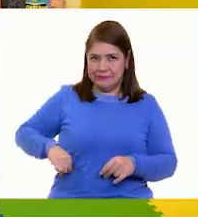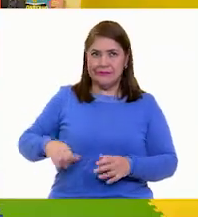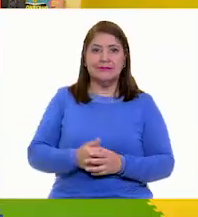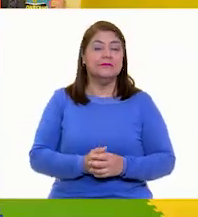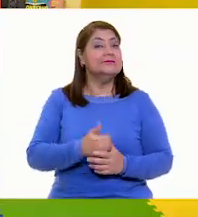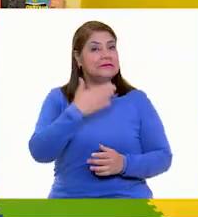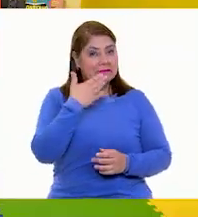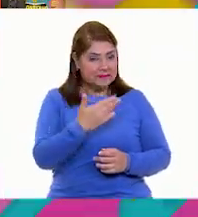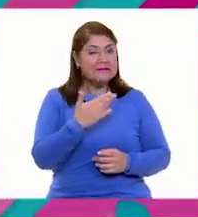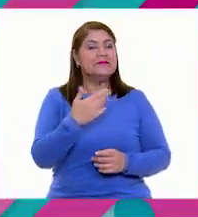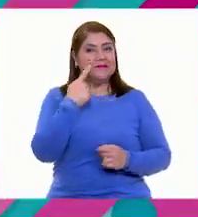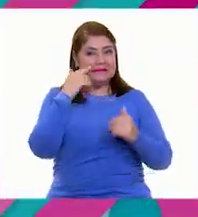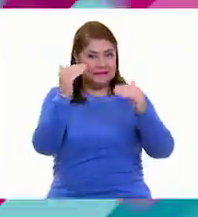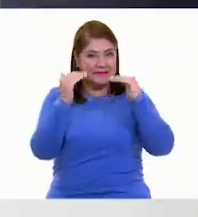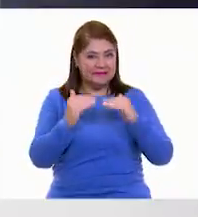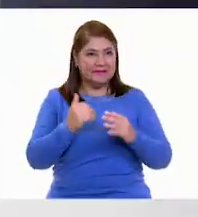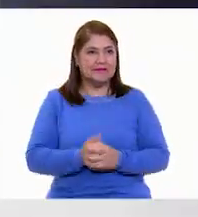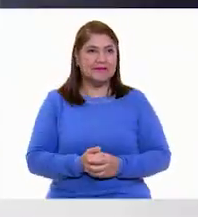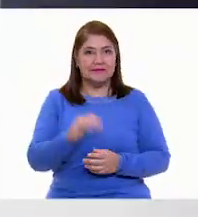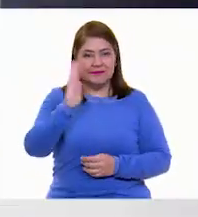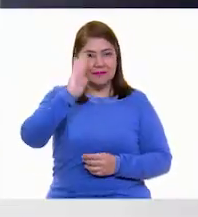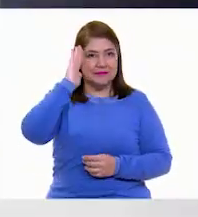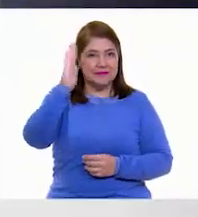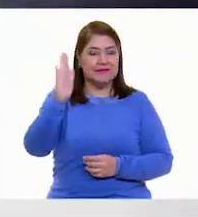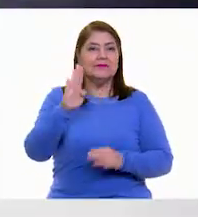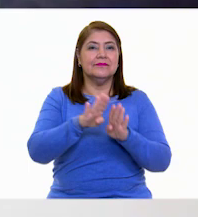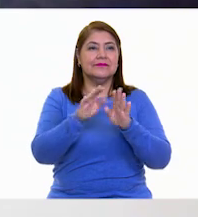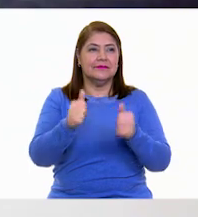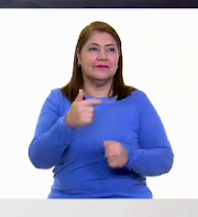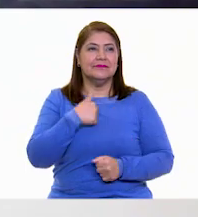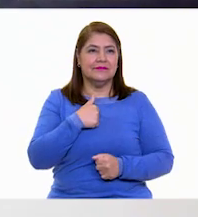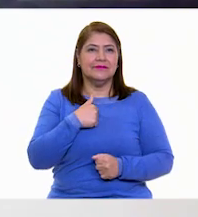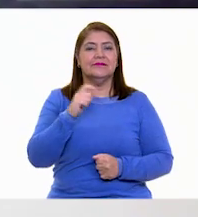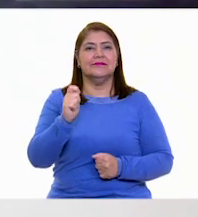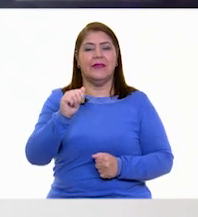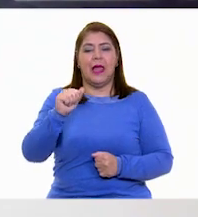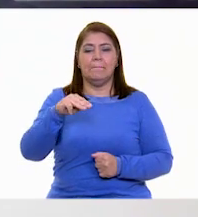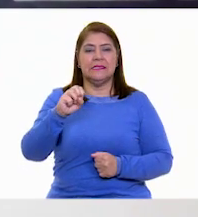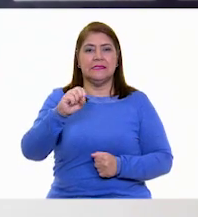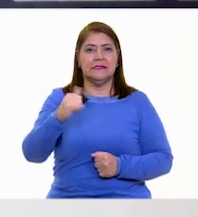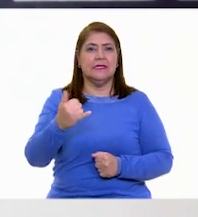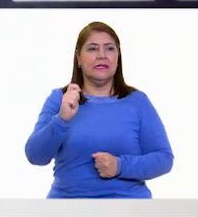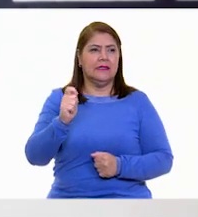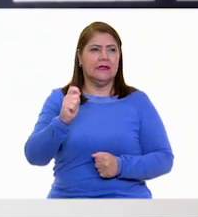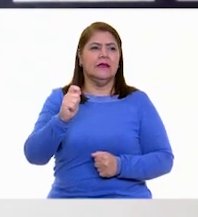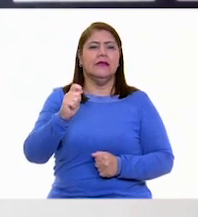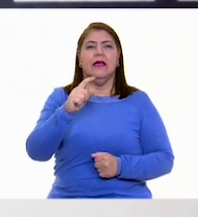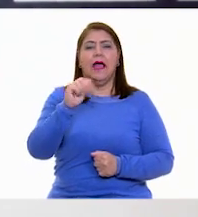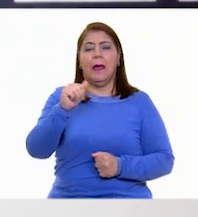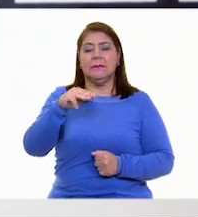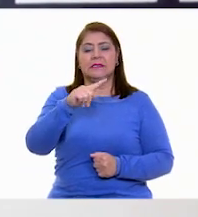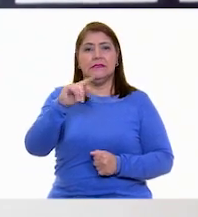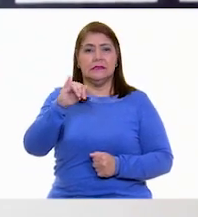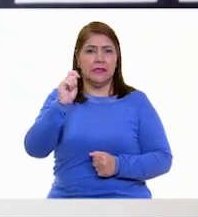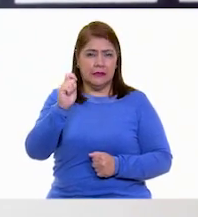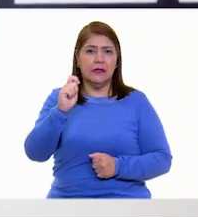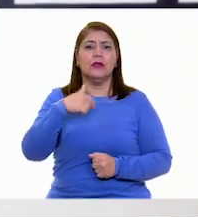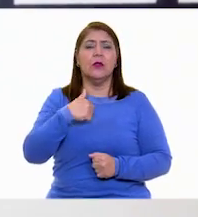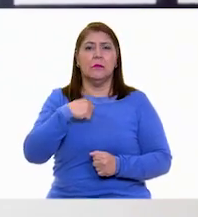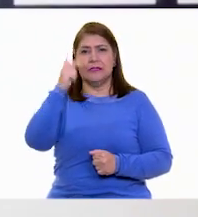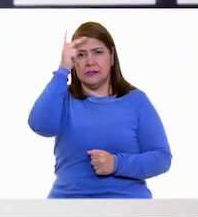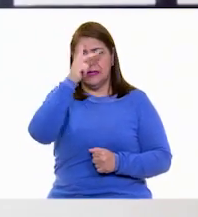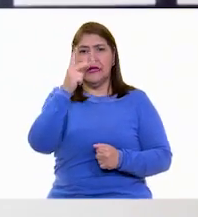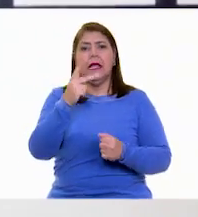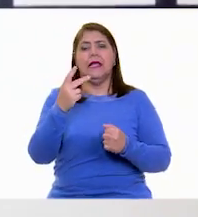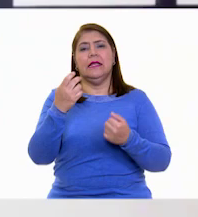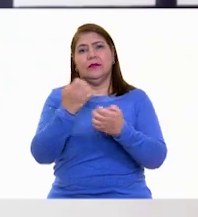Muy bien, adelante. Hola, ¿qué tal? Soy Amsi Lezama, psicóloga de educación inicial, y el día de hoy